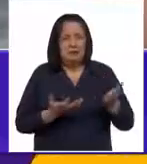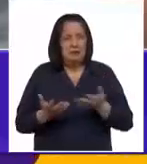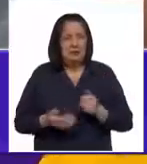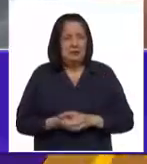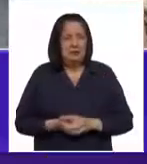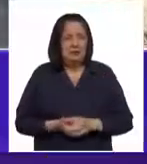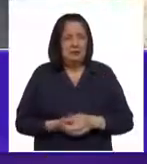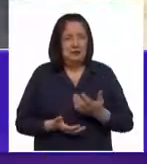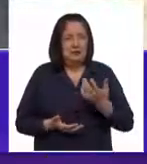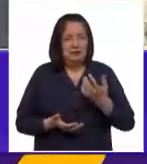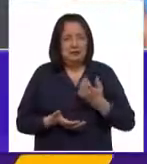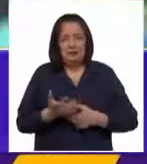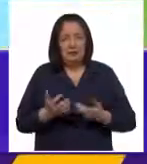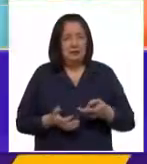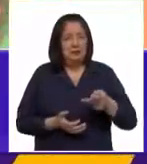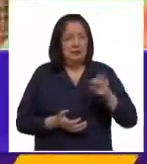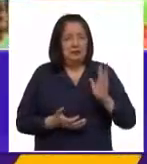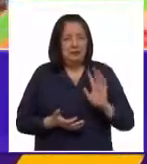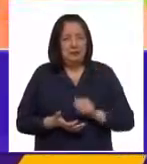como todas las cosas han subido,